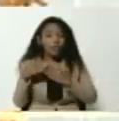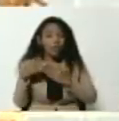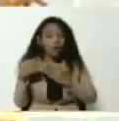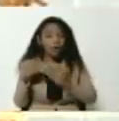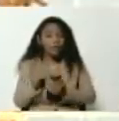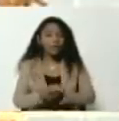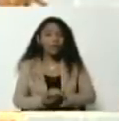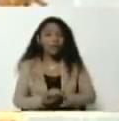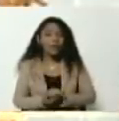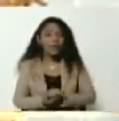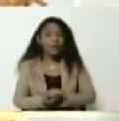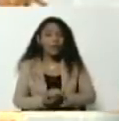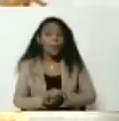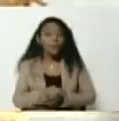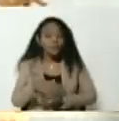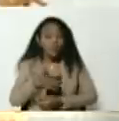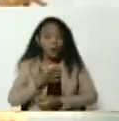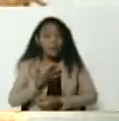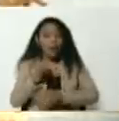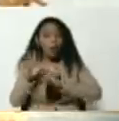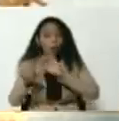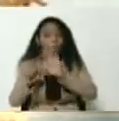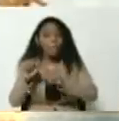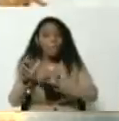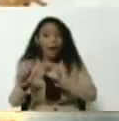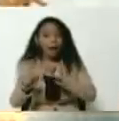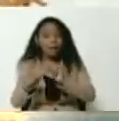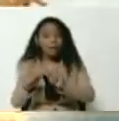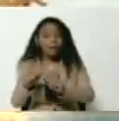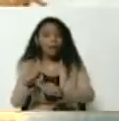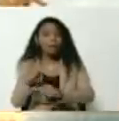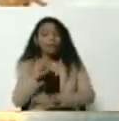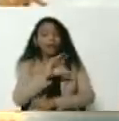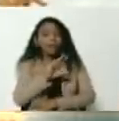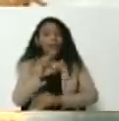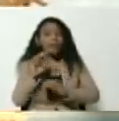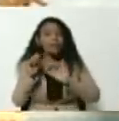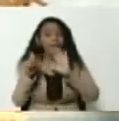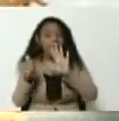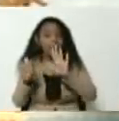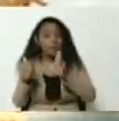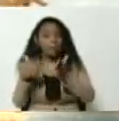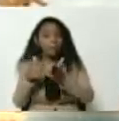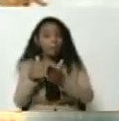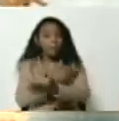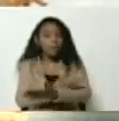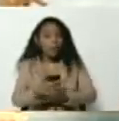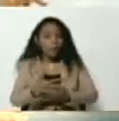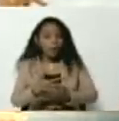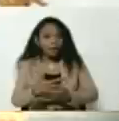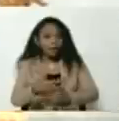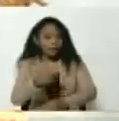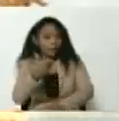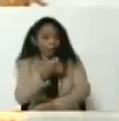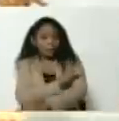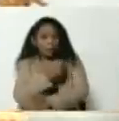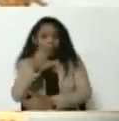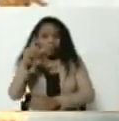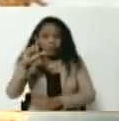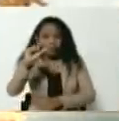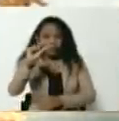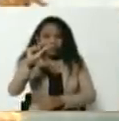$360 millones se podrían comprar 36 millones de dosis, 360